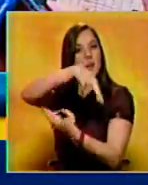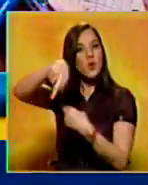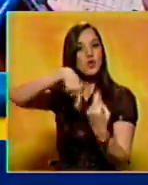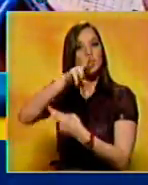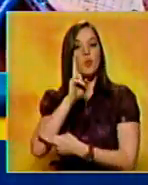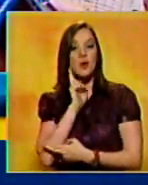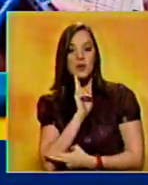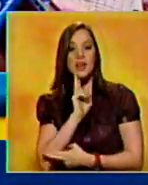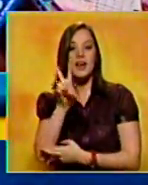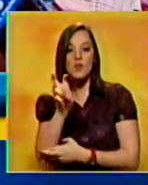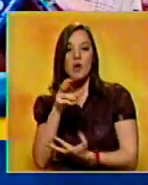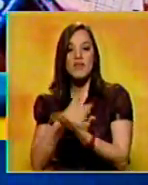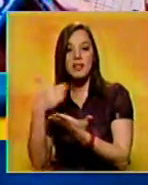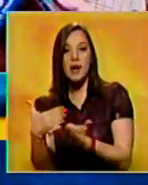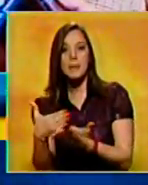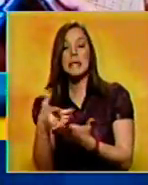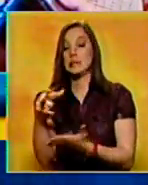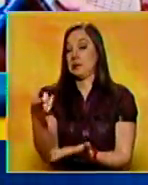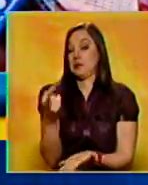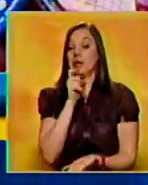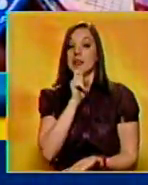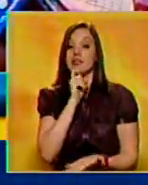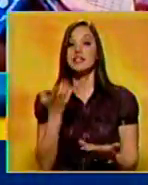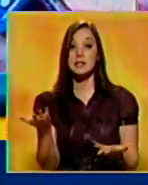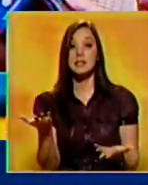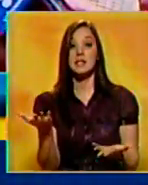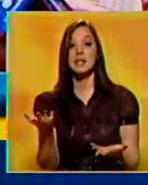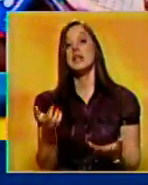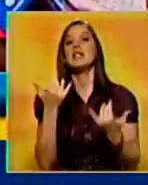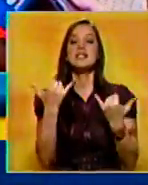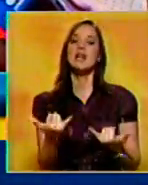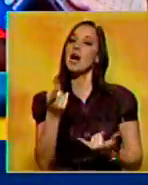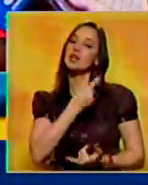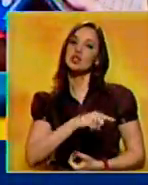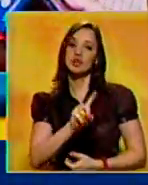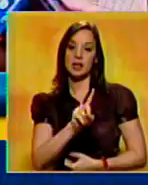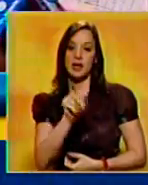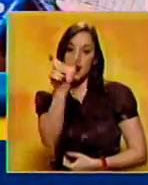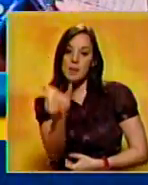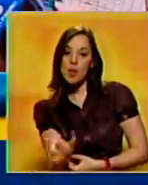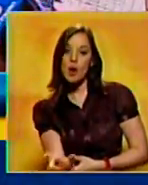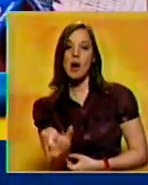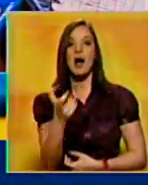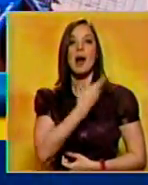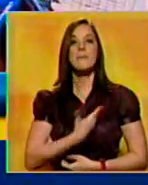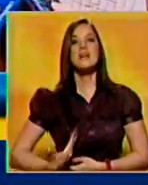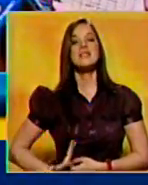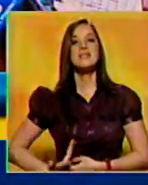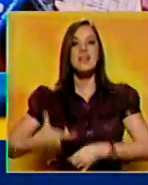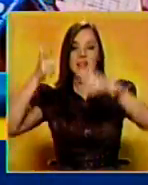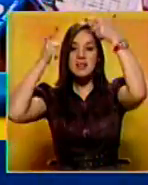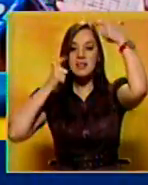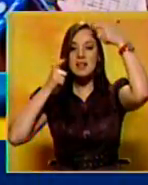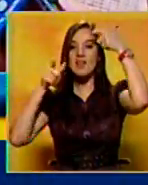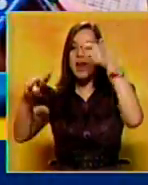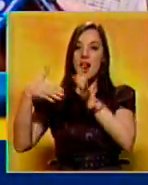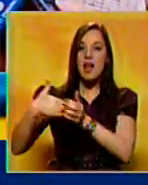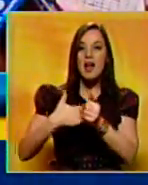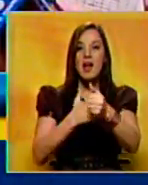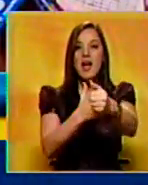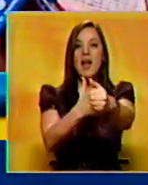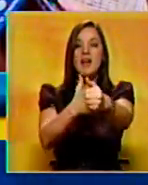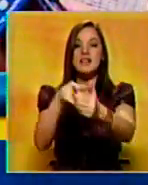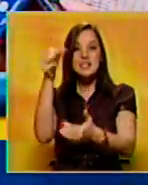alguna es compleja, porque ya no contamos con la presencia física de nuestro comandante Hugo Chávez, líder fundador y guía de